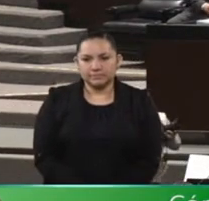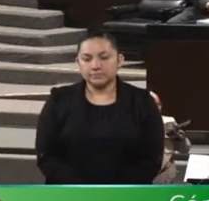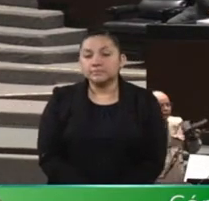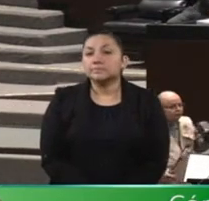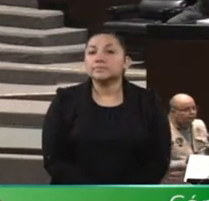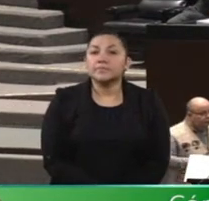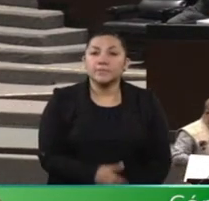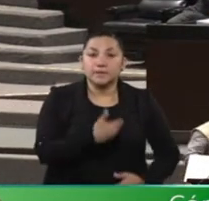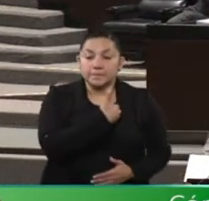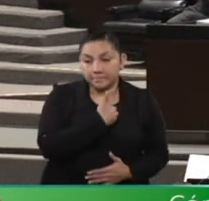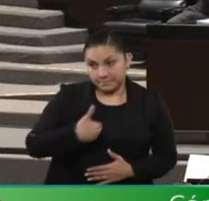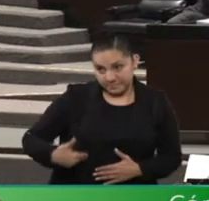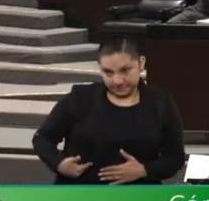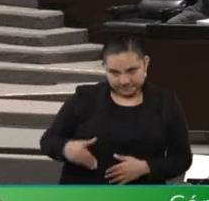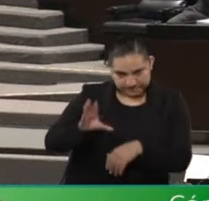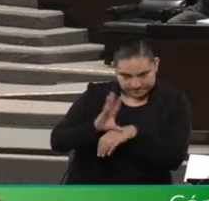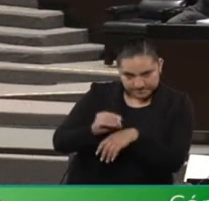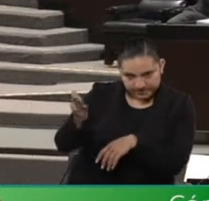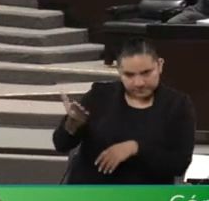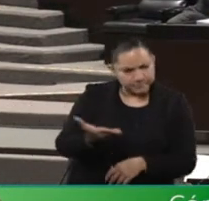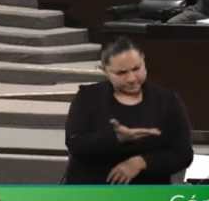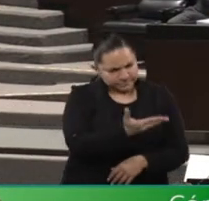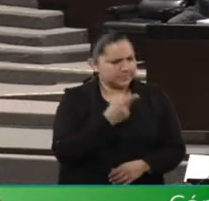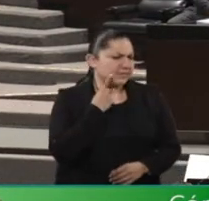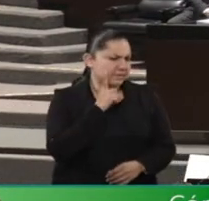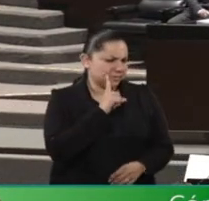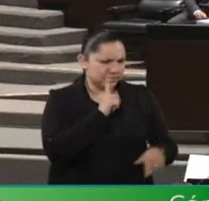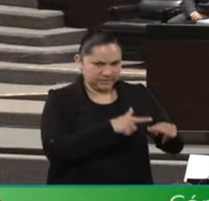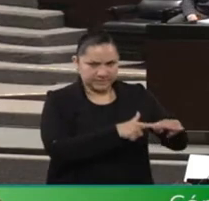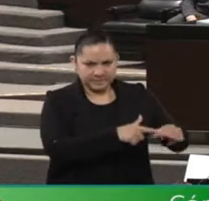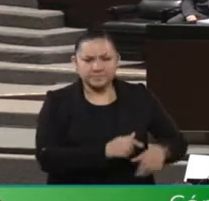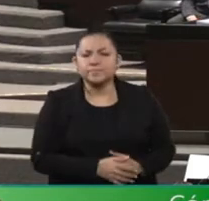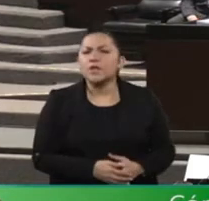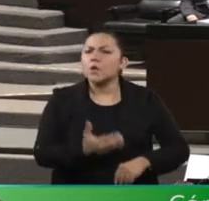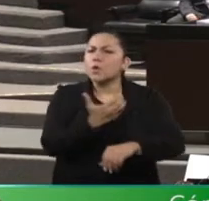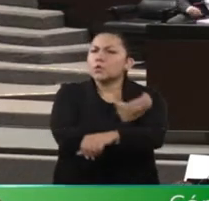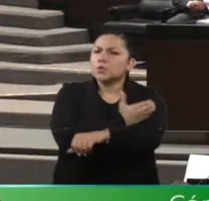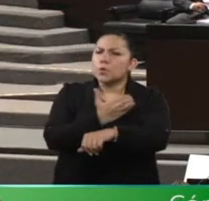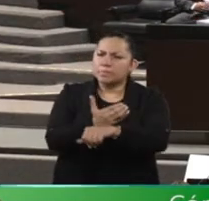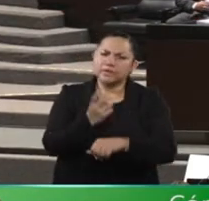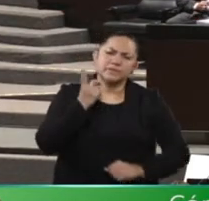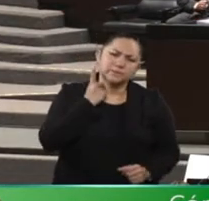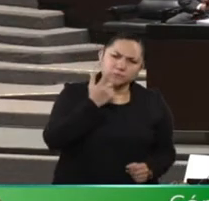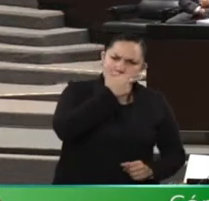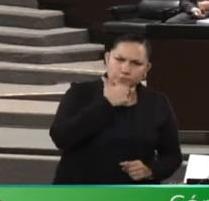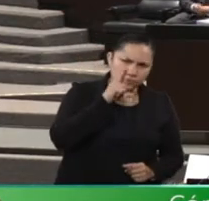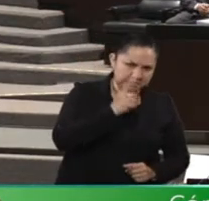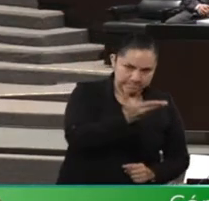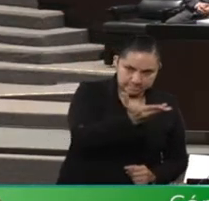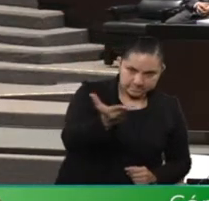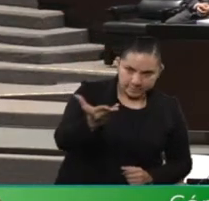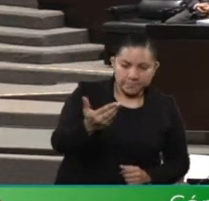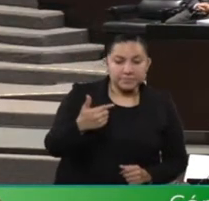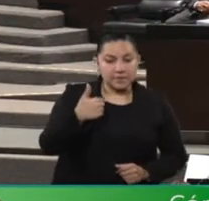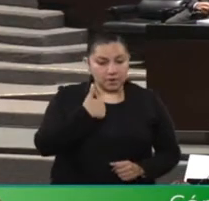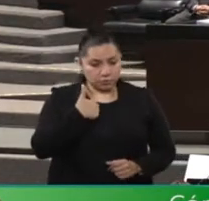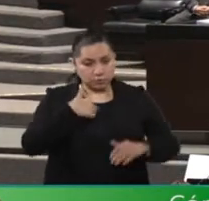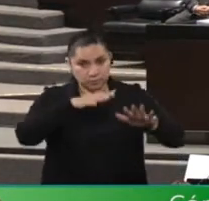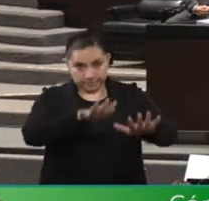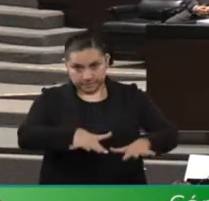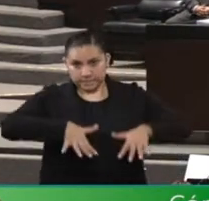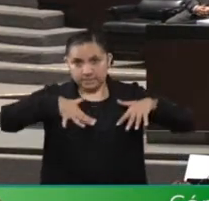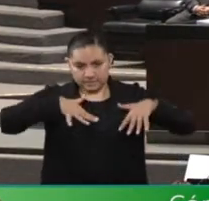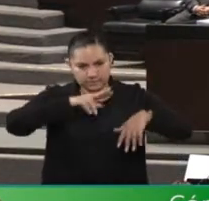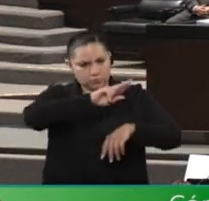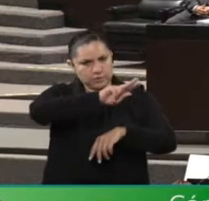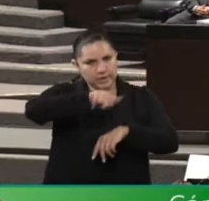Con su venia, presidenta. Adelante, diputada. Compañeras y compañeros diputados, he subido a esta tribuna para hacerles